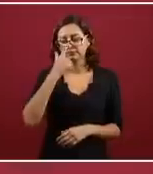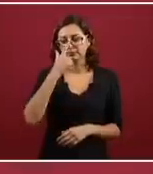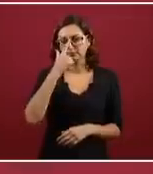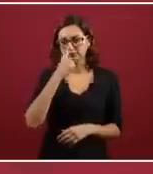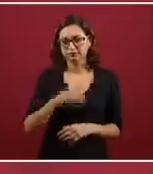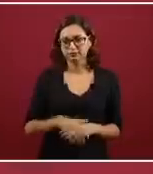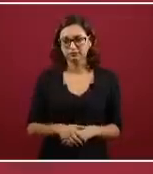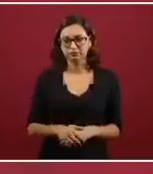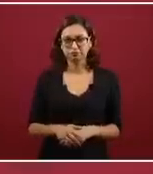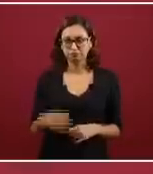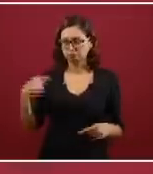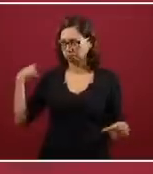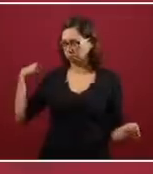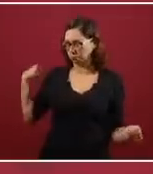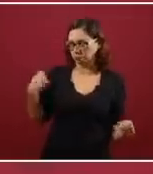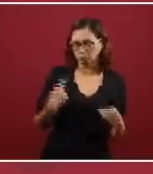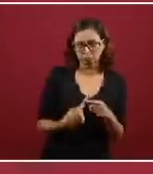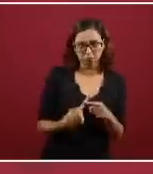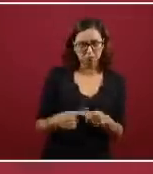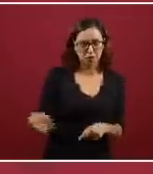No han aumentado.